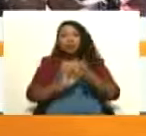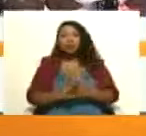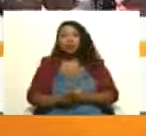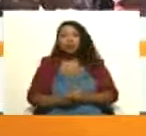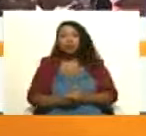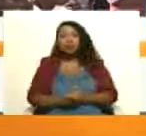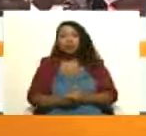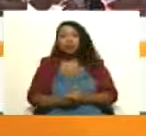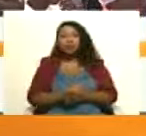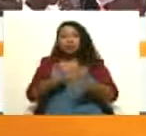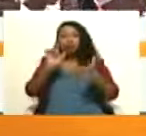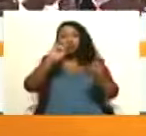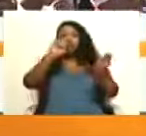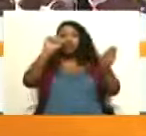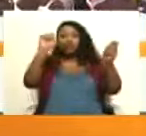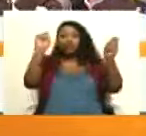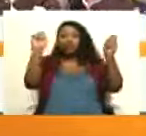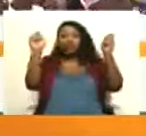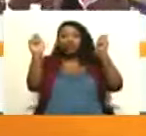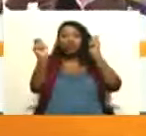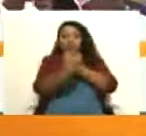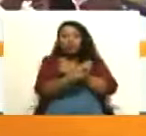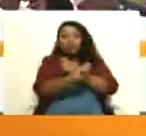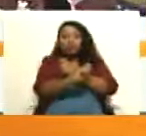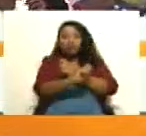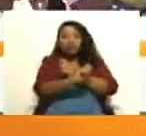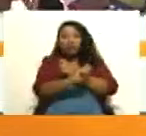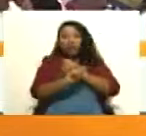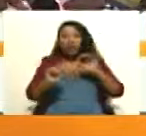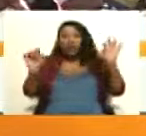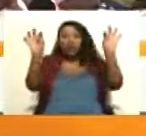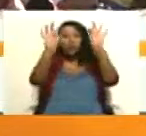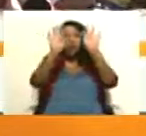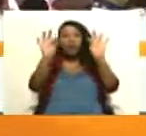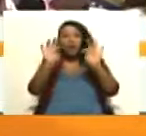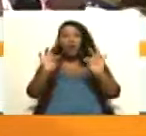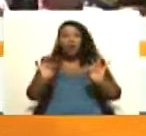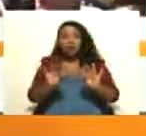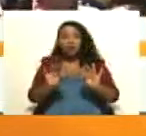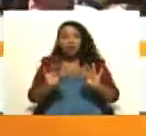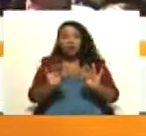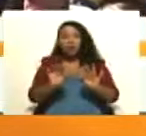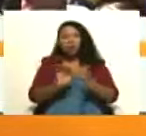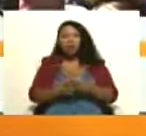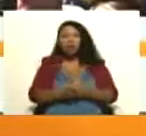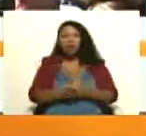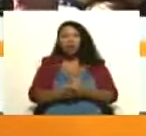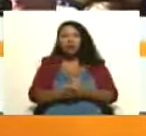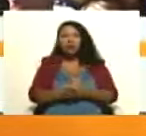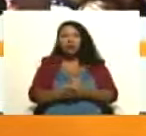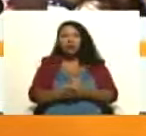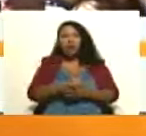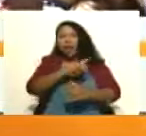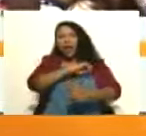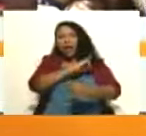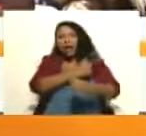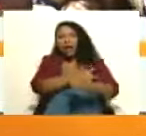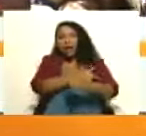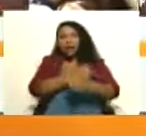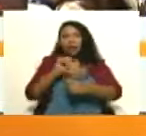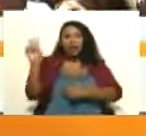¿va a cambiar el modo, la forma y la fuerza con la que